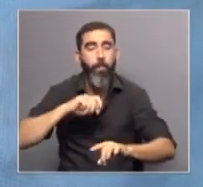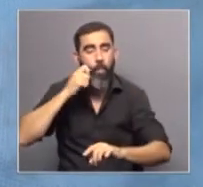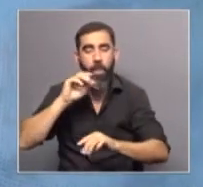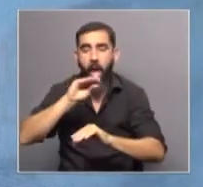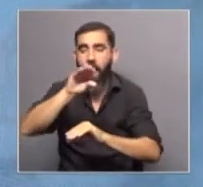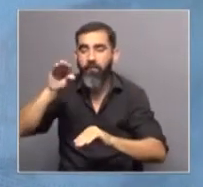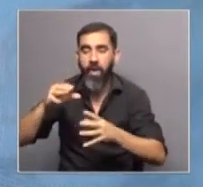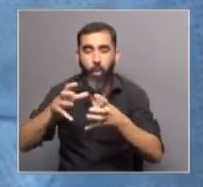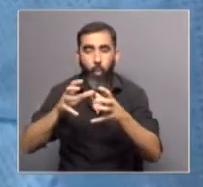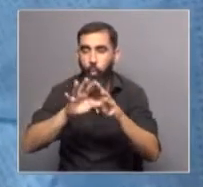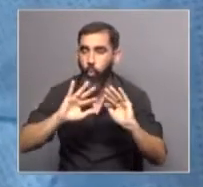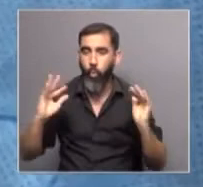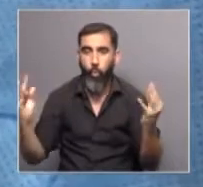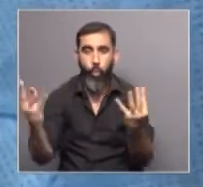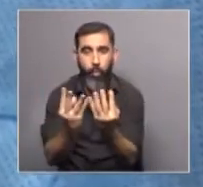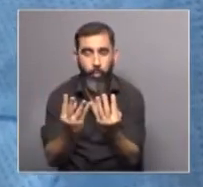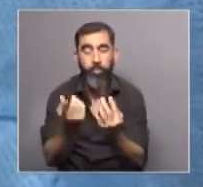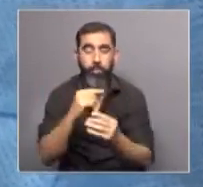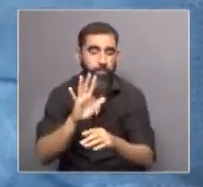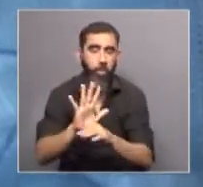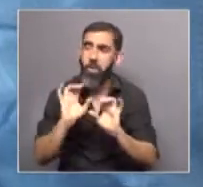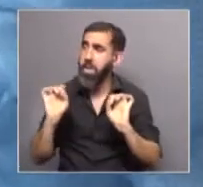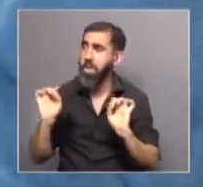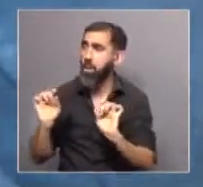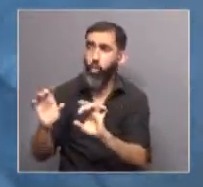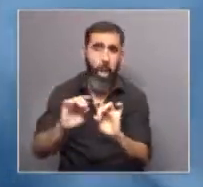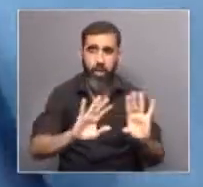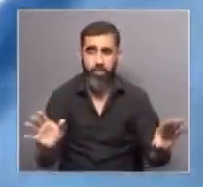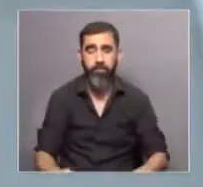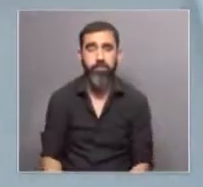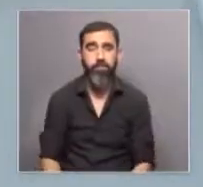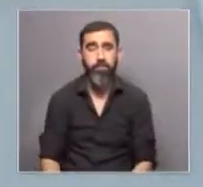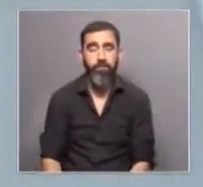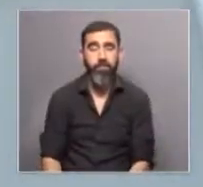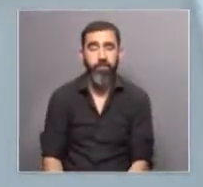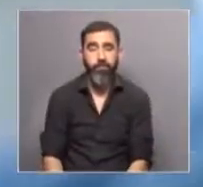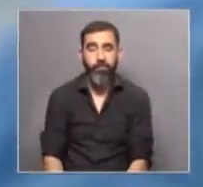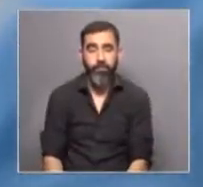a los grupos, así que lo tomé con naturalidad.